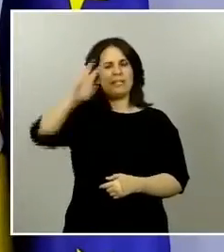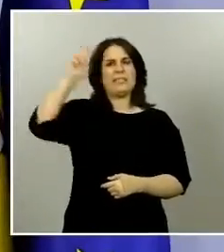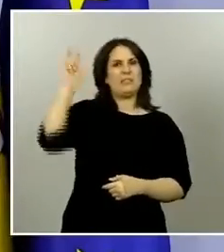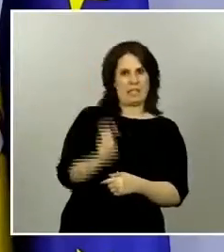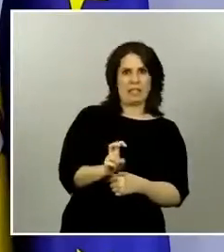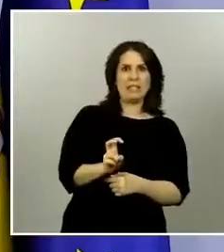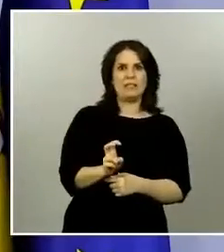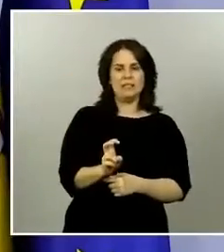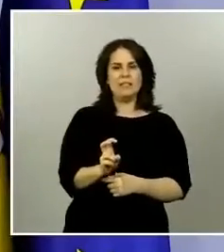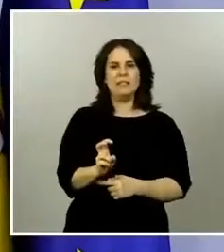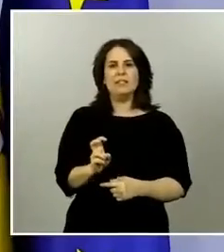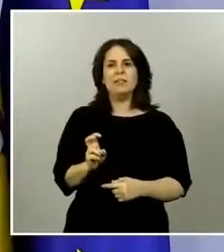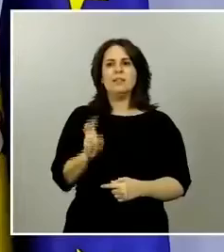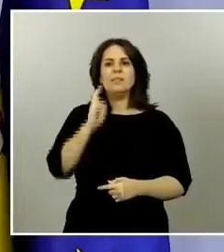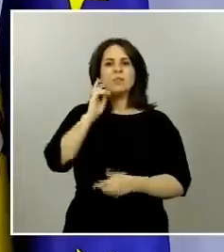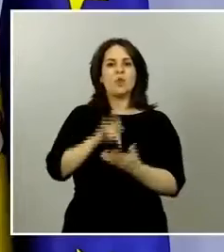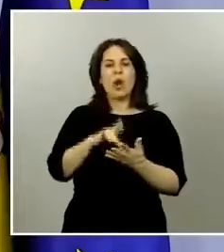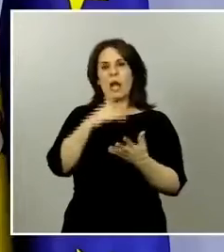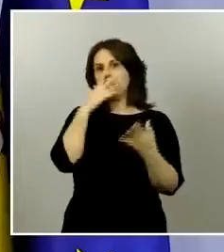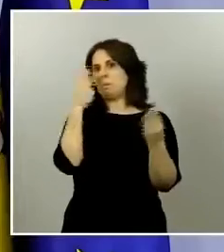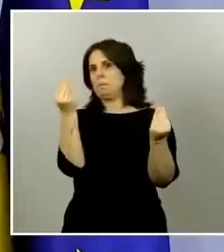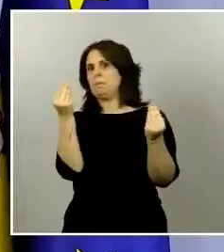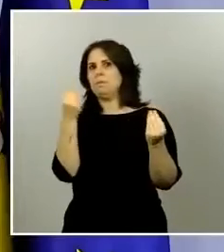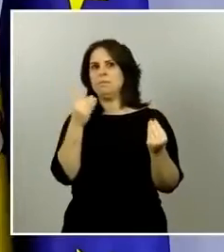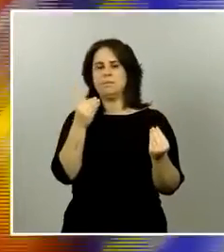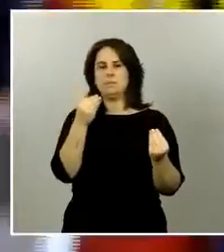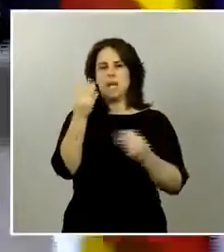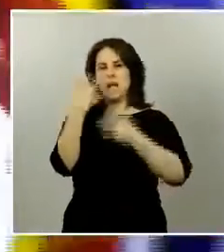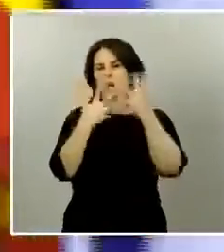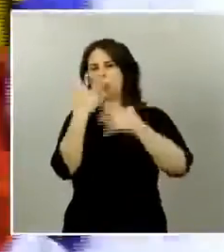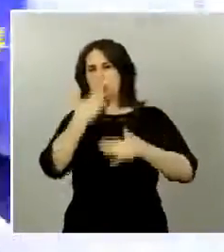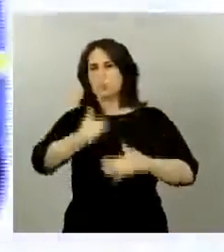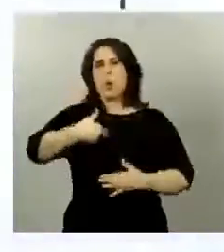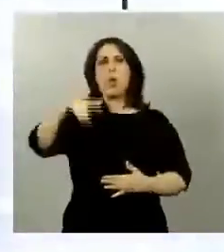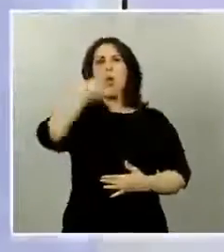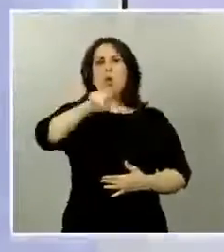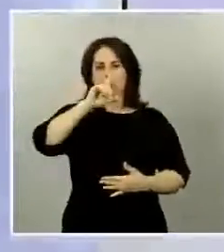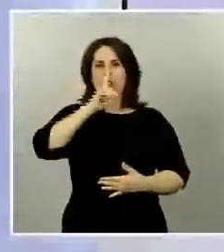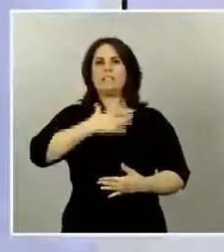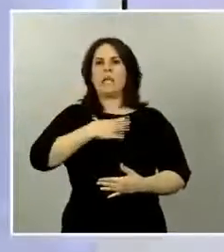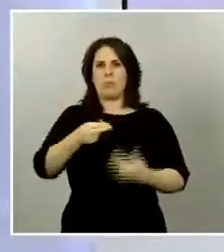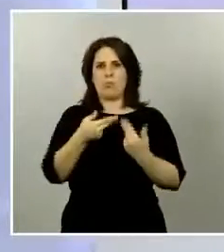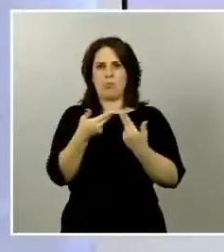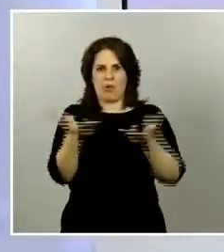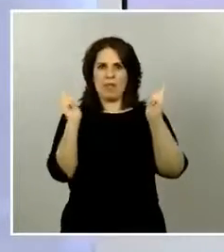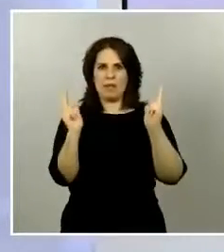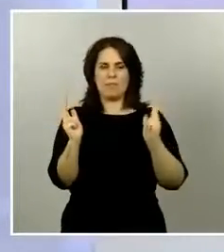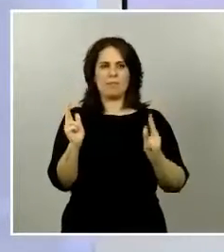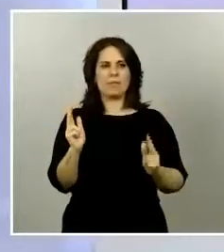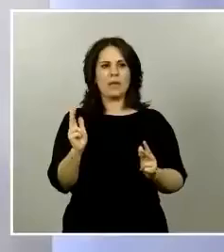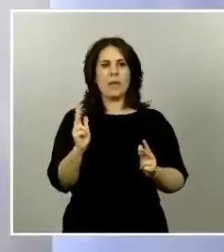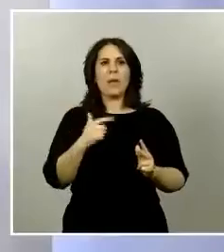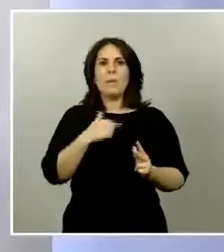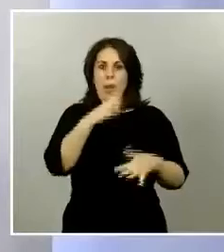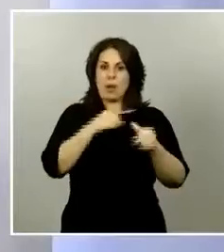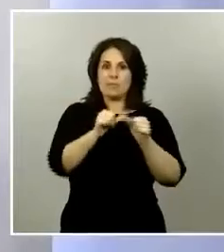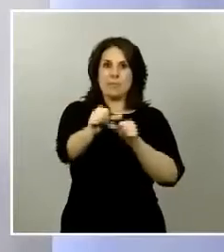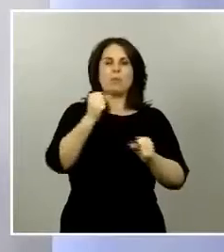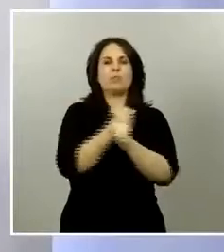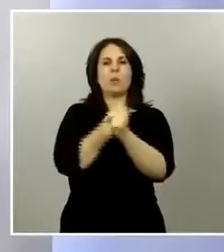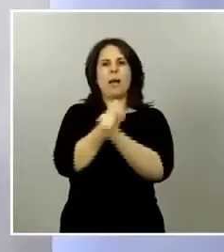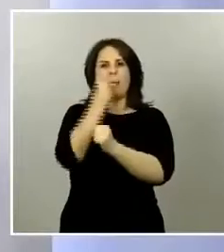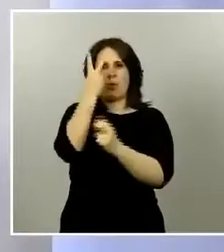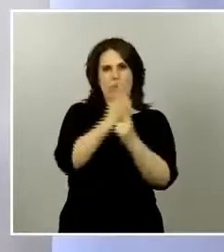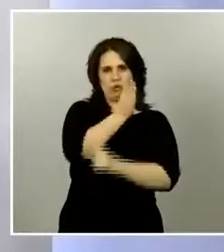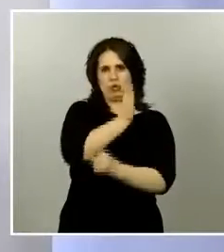personas de otros países, fecha que aproximadamente entendemos que estará en el mes de julio, vamos a trabajar en una